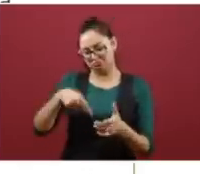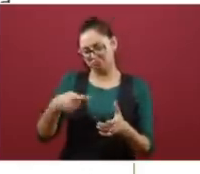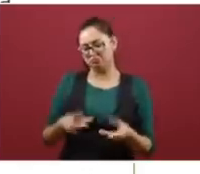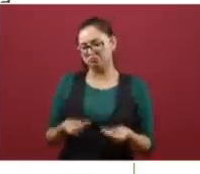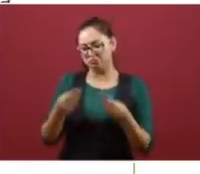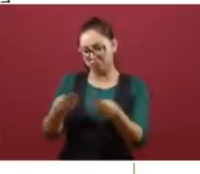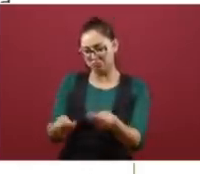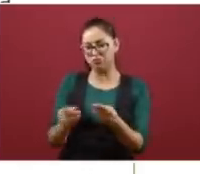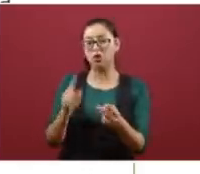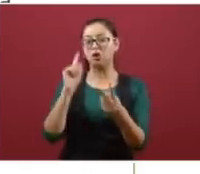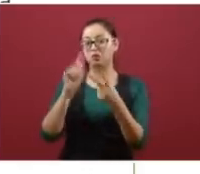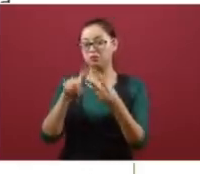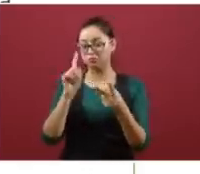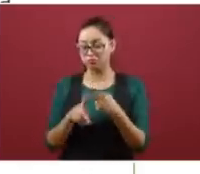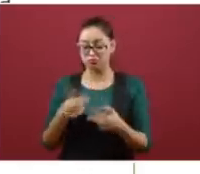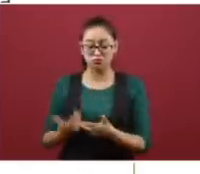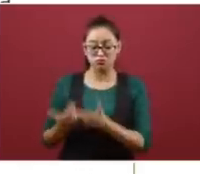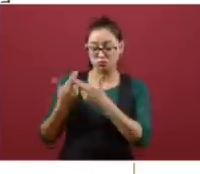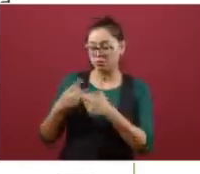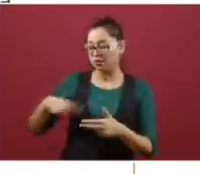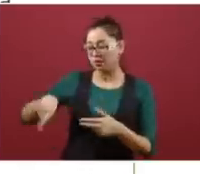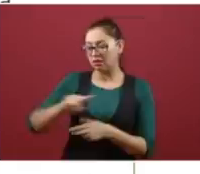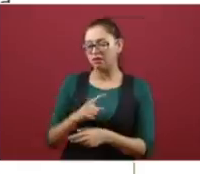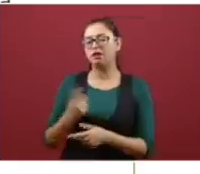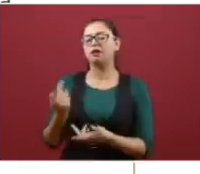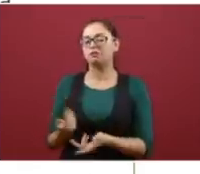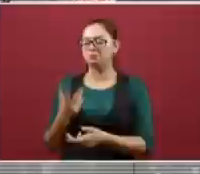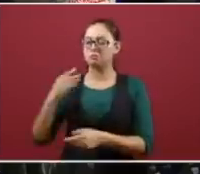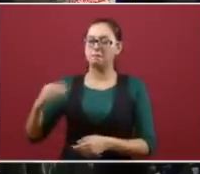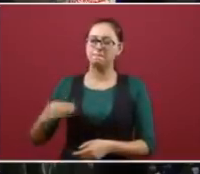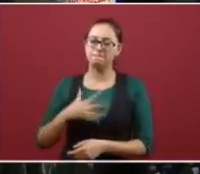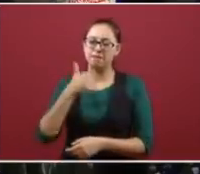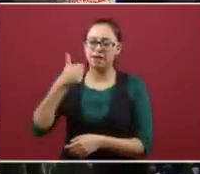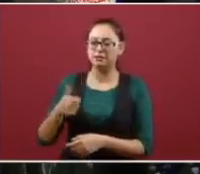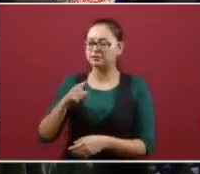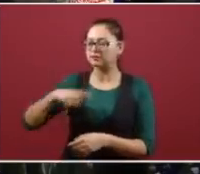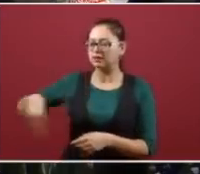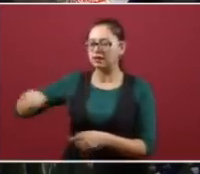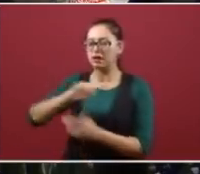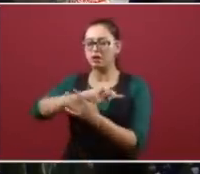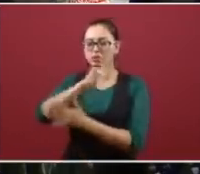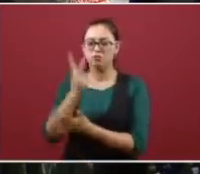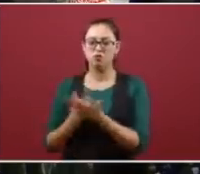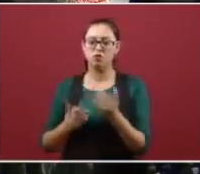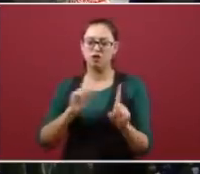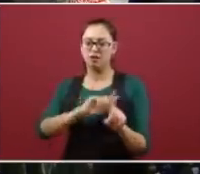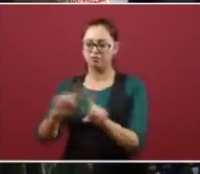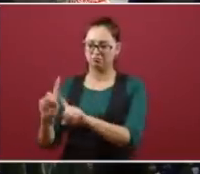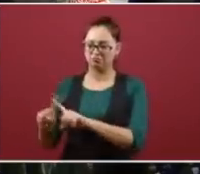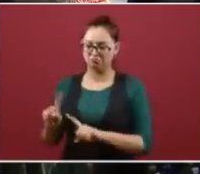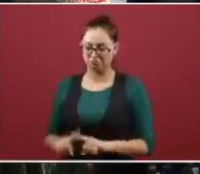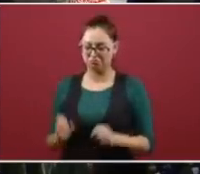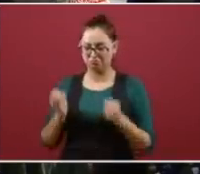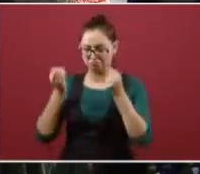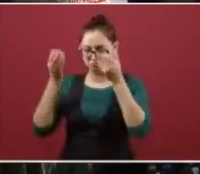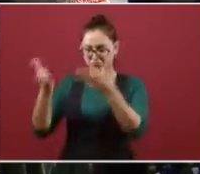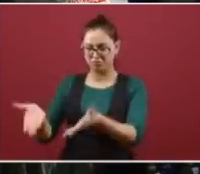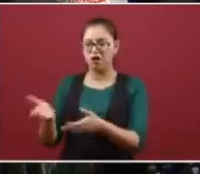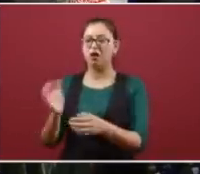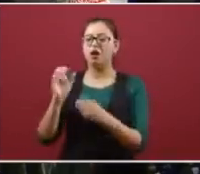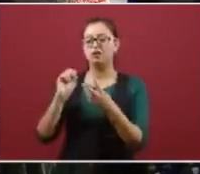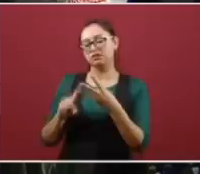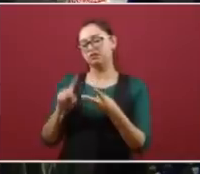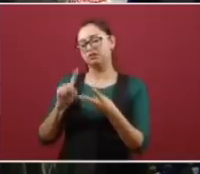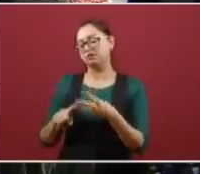implementar programas de bienestar y tercero para financiar los programas de seguridad ya en este